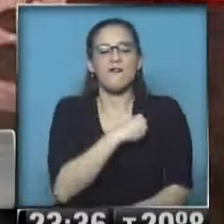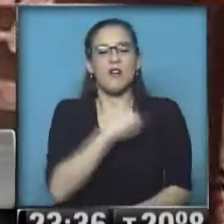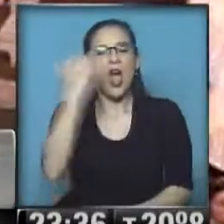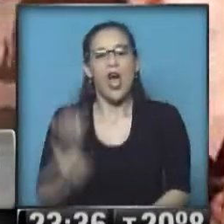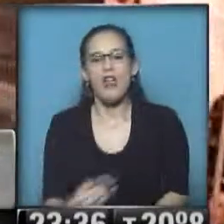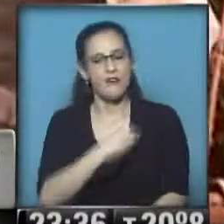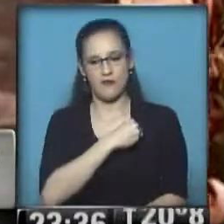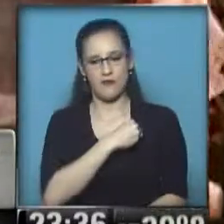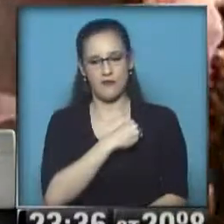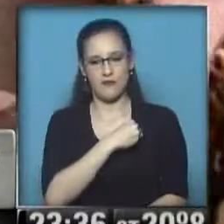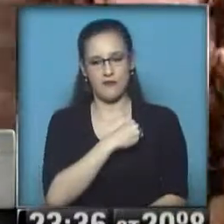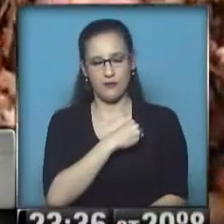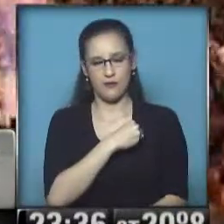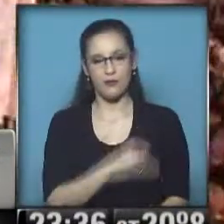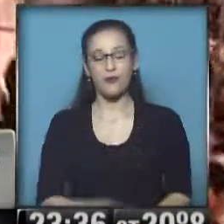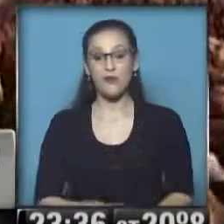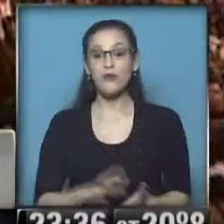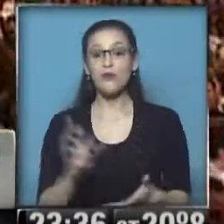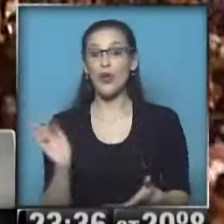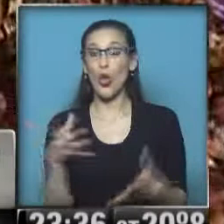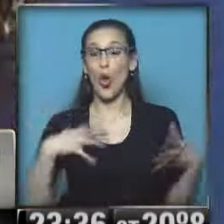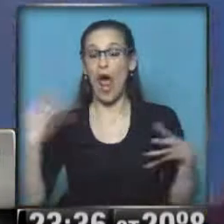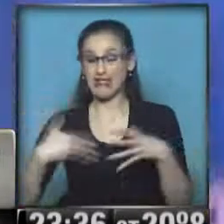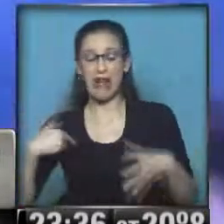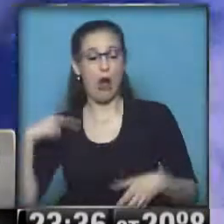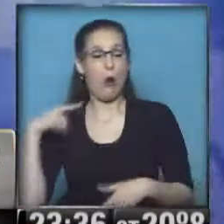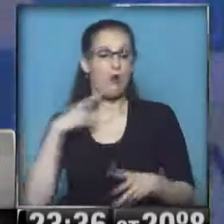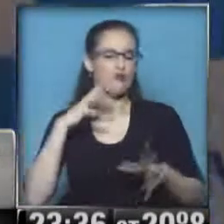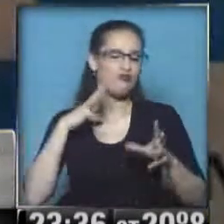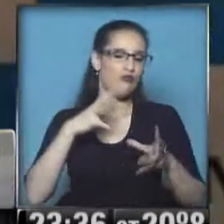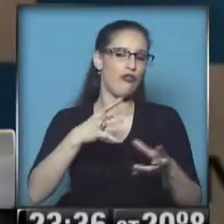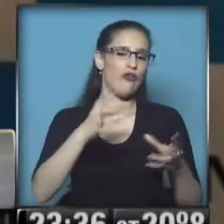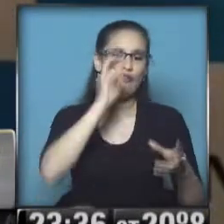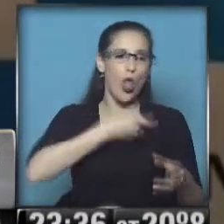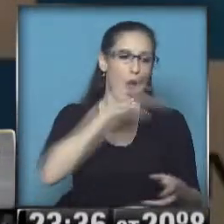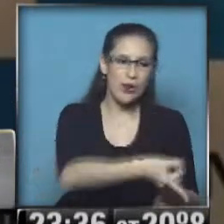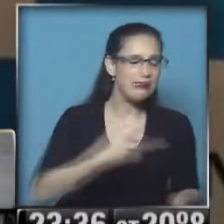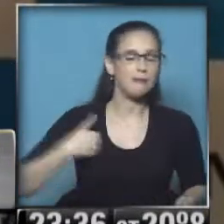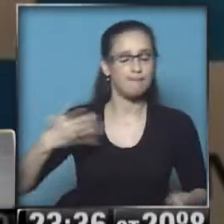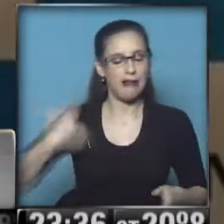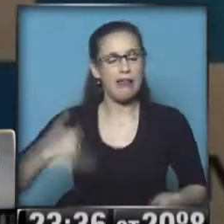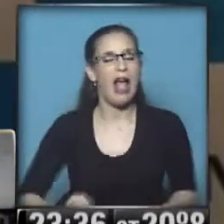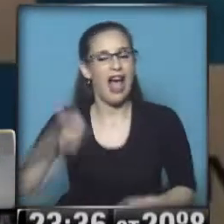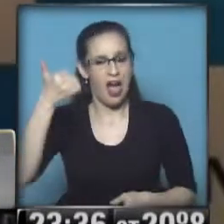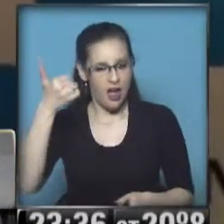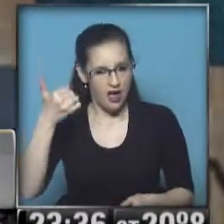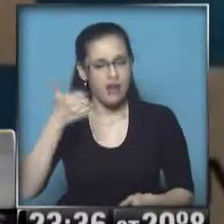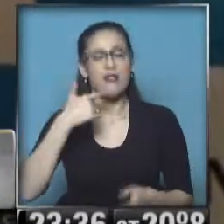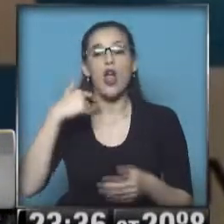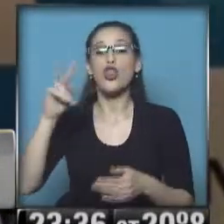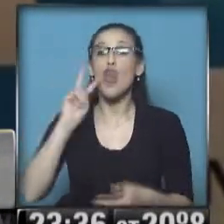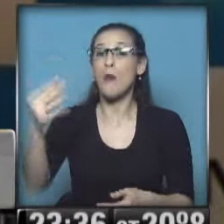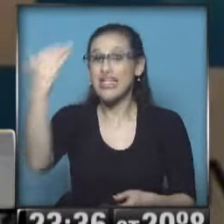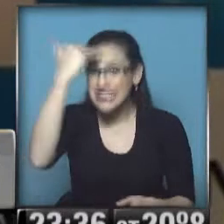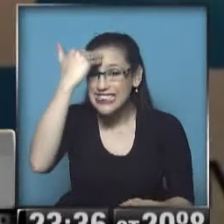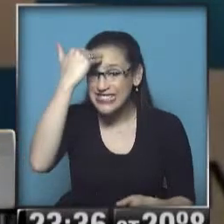hacerlo. Derrotaremos a los fondos buitres y reafirmaremos la soberanía nacional. Derrotaremos en el 2015 a